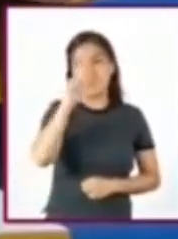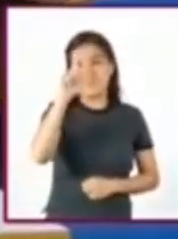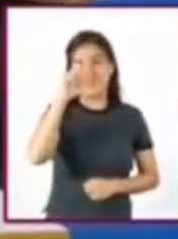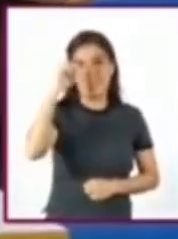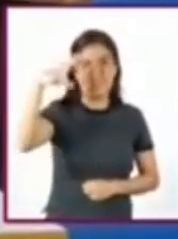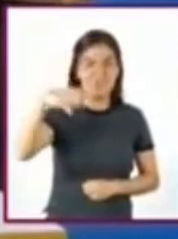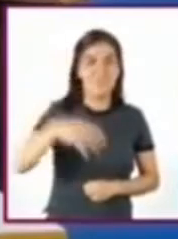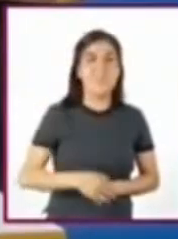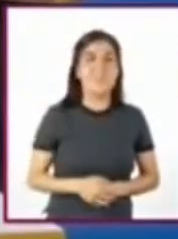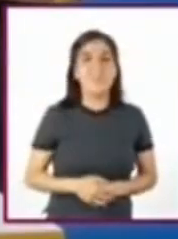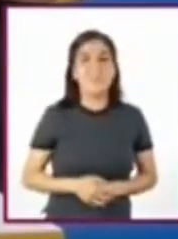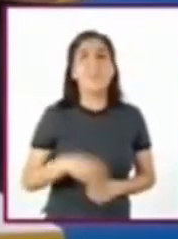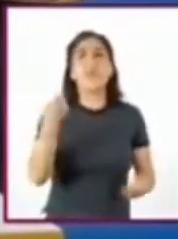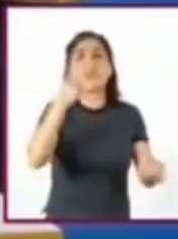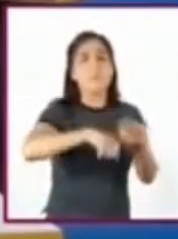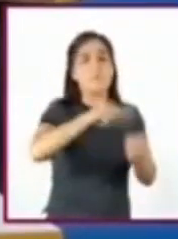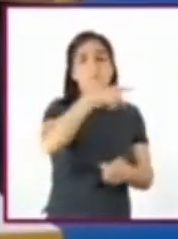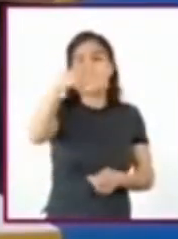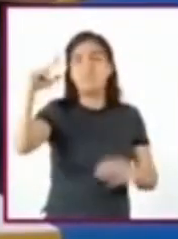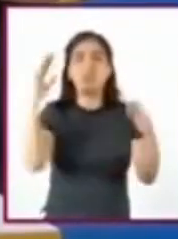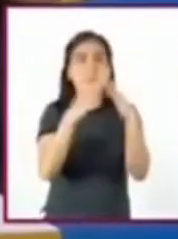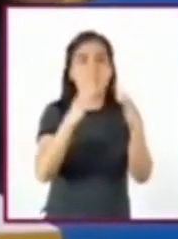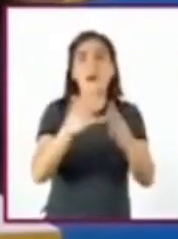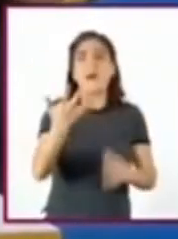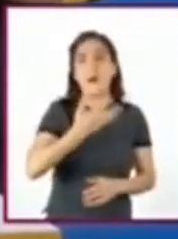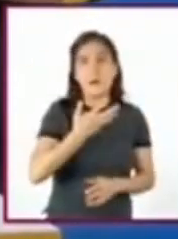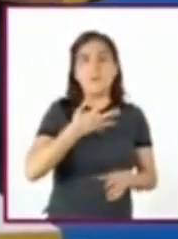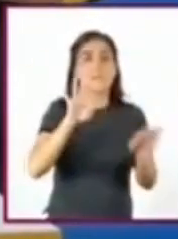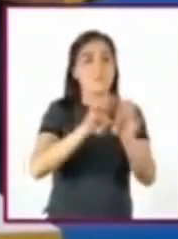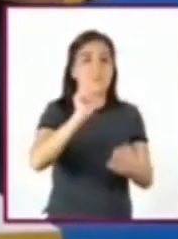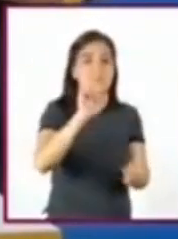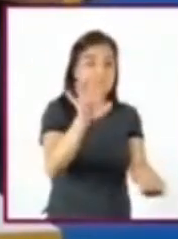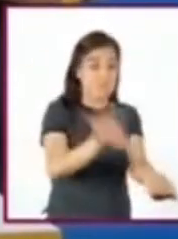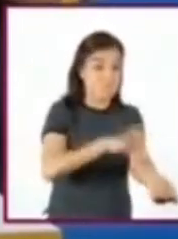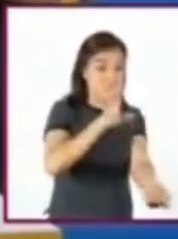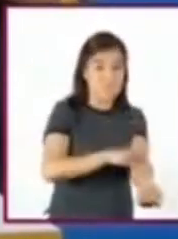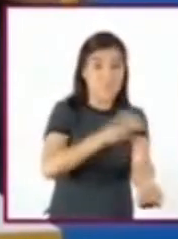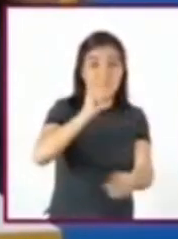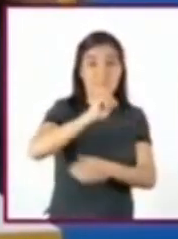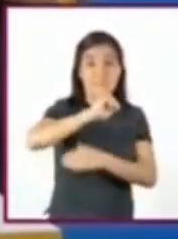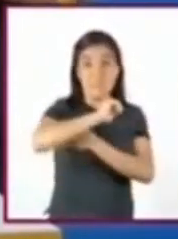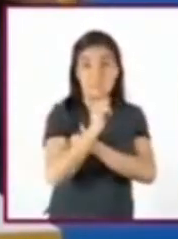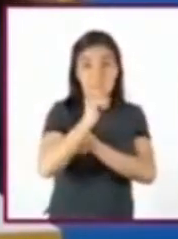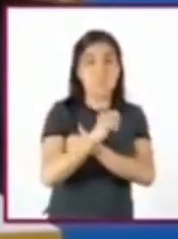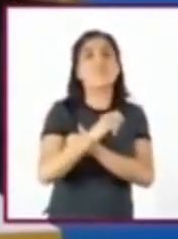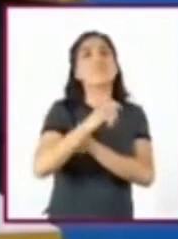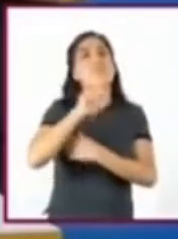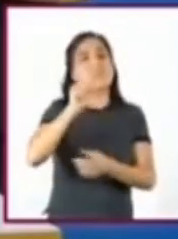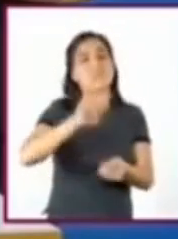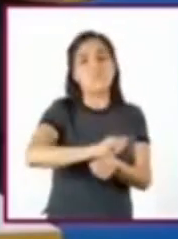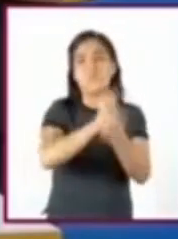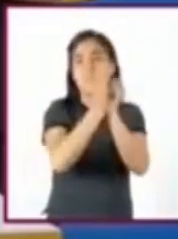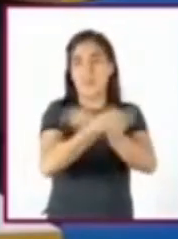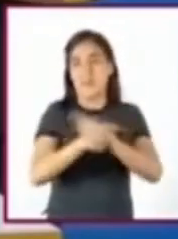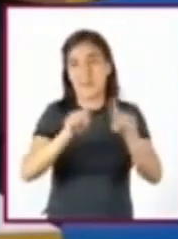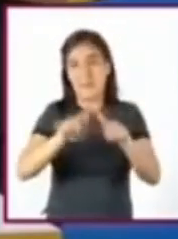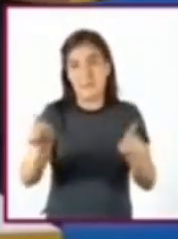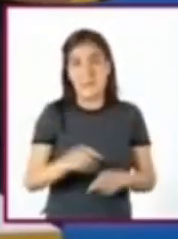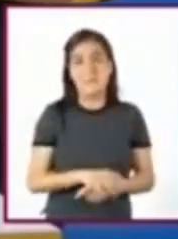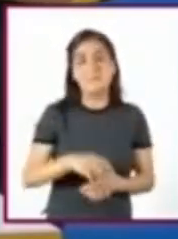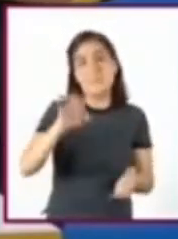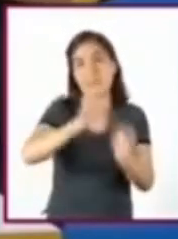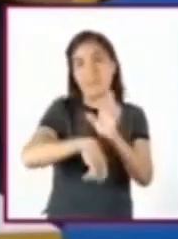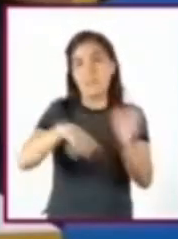casa podemos encontrar distintos aparatos que transforman la energía eléctrica en otro tipo. Por ejemplo, la